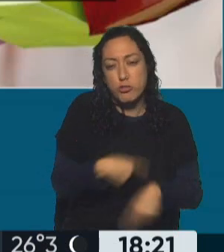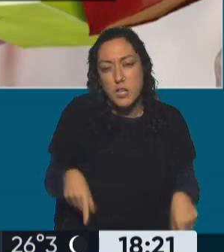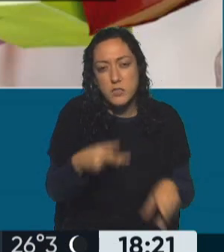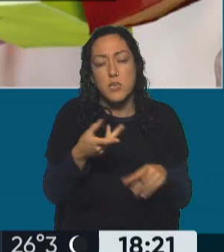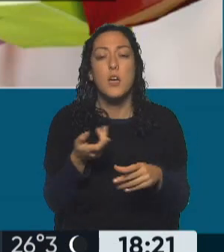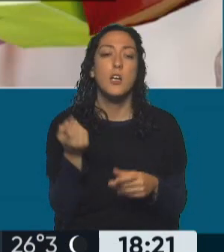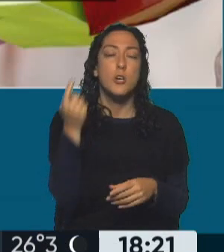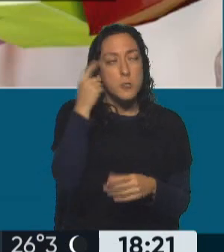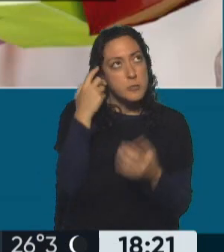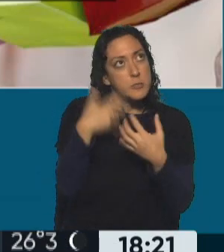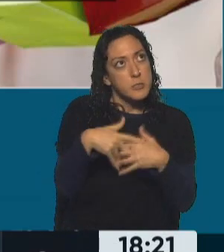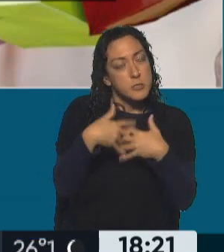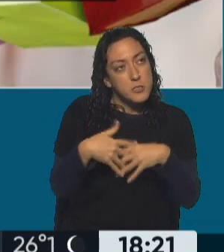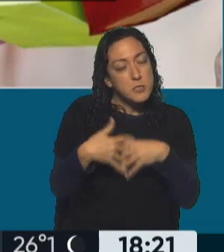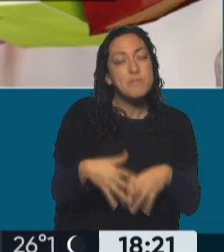pensando,